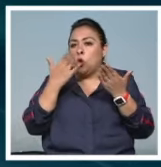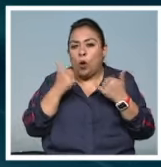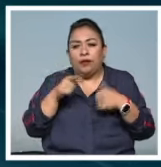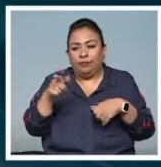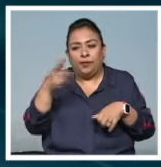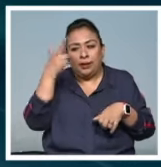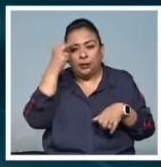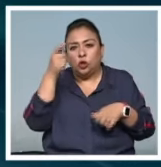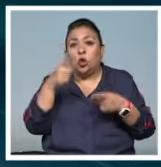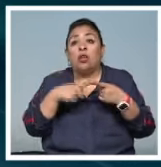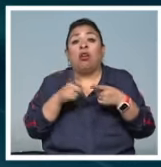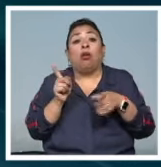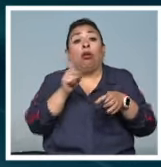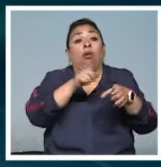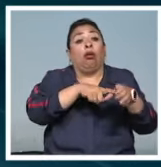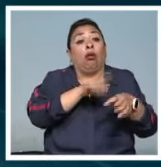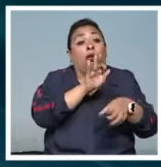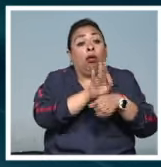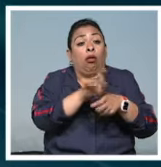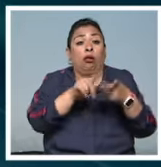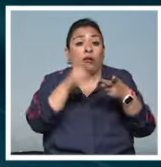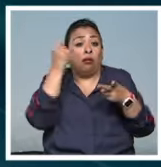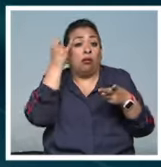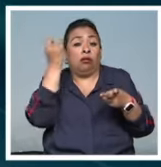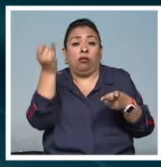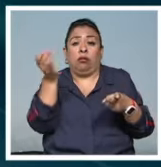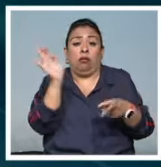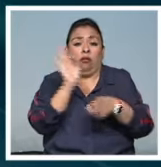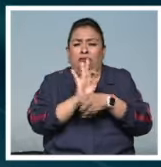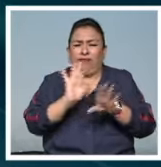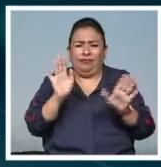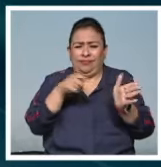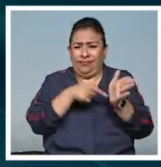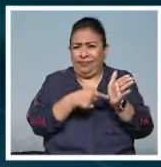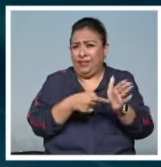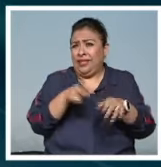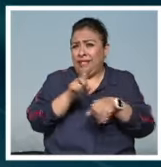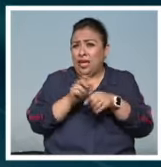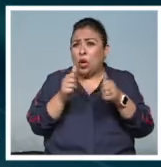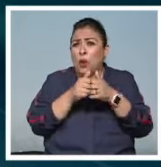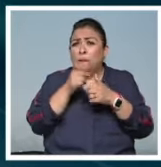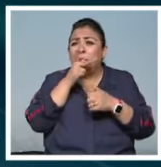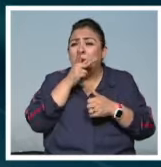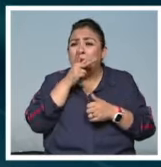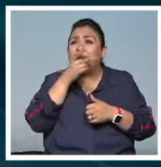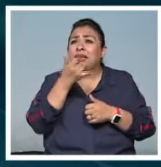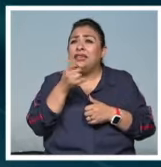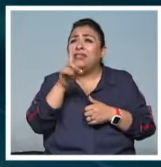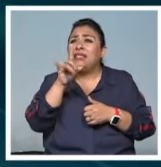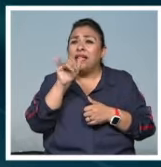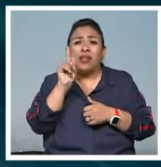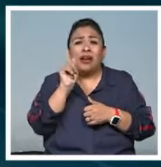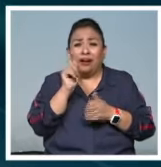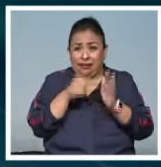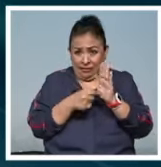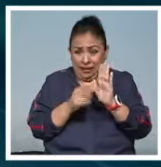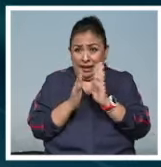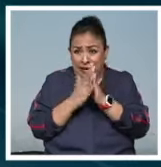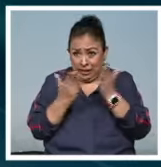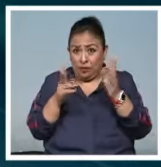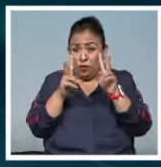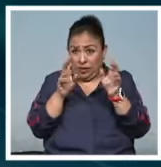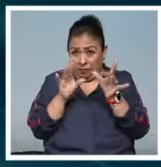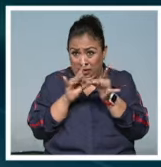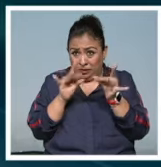bien dices, ni militancia, ni ideología. Esto no es Un día con papá y Dada, mi libro, no es un libro que